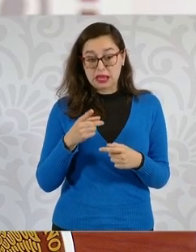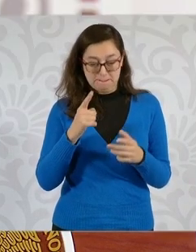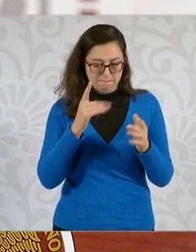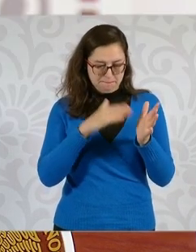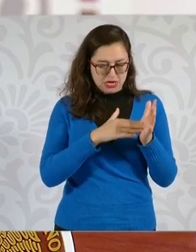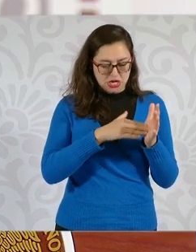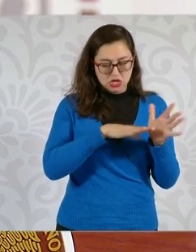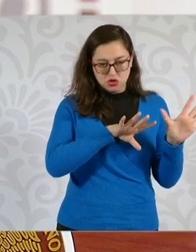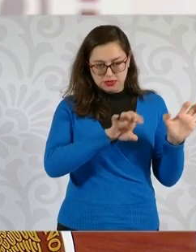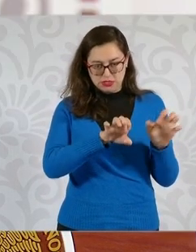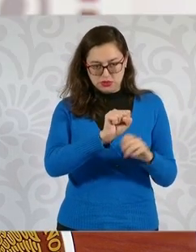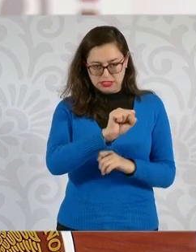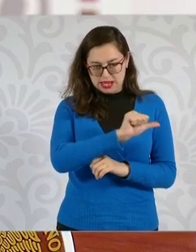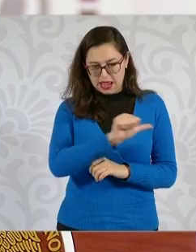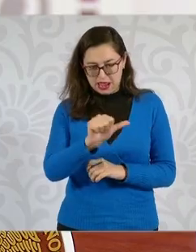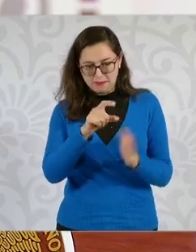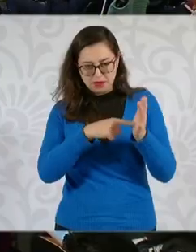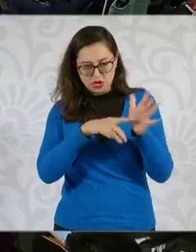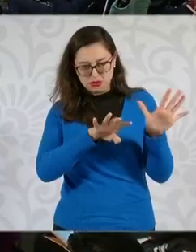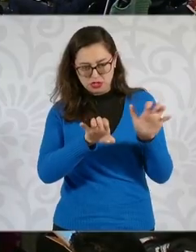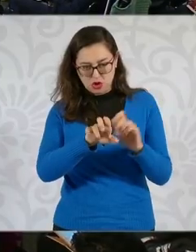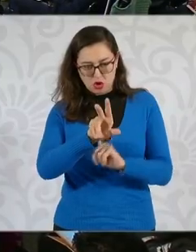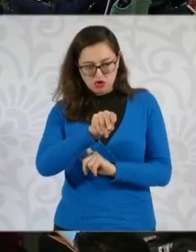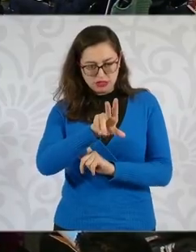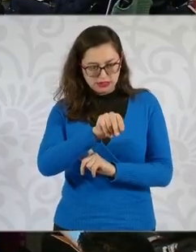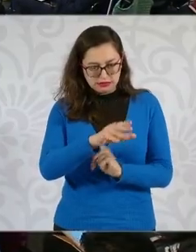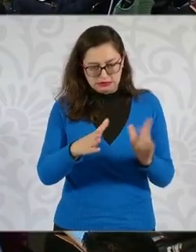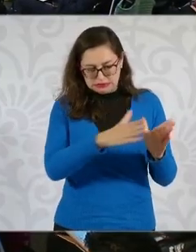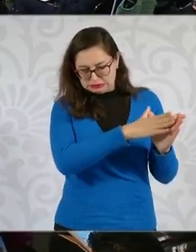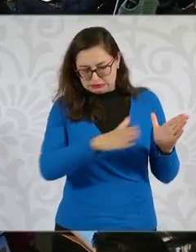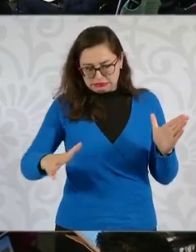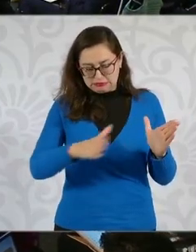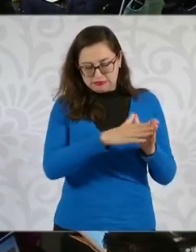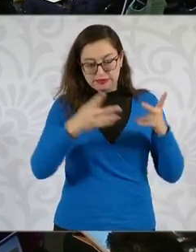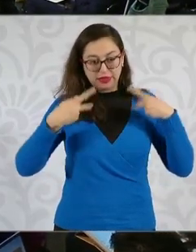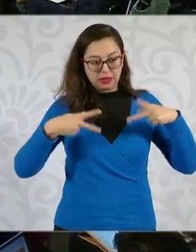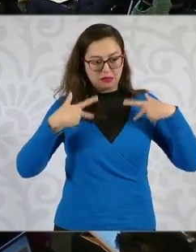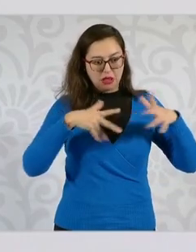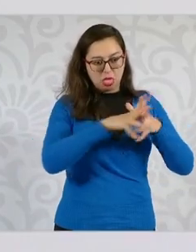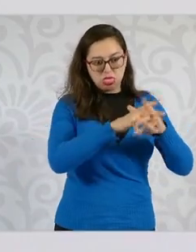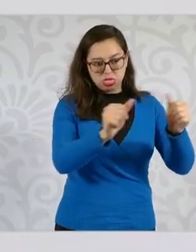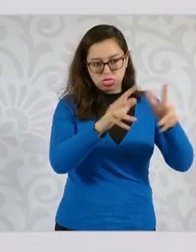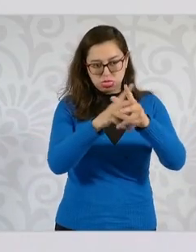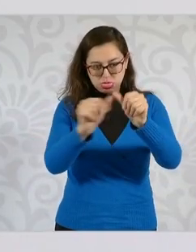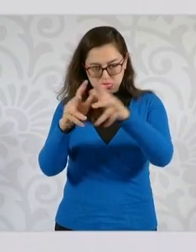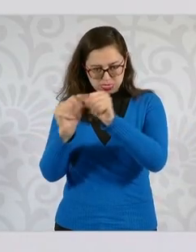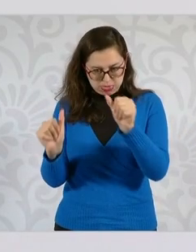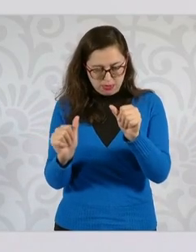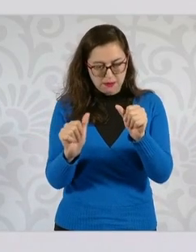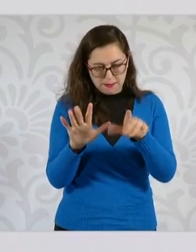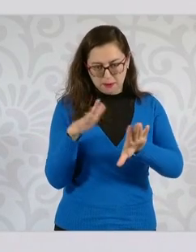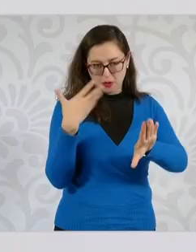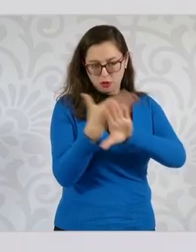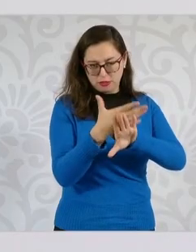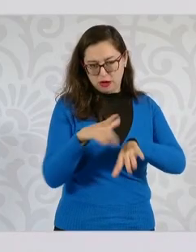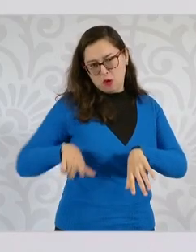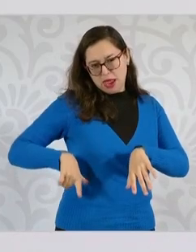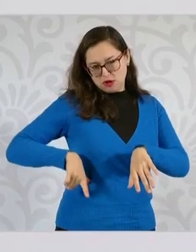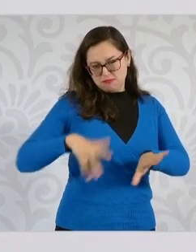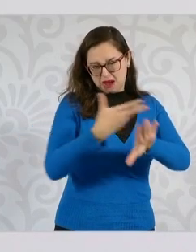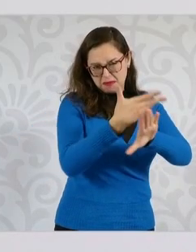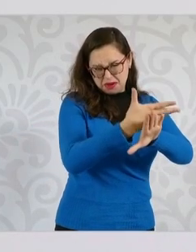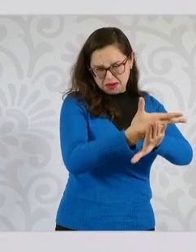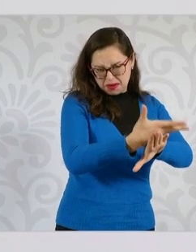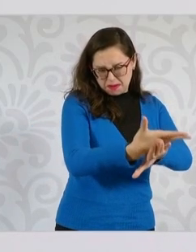Arturo Medina que pudiera venir a platicar los avances de esa comisión que se hizo